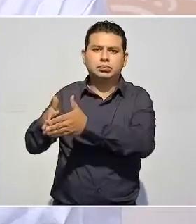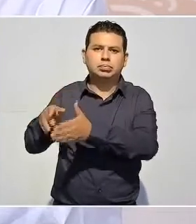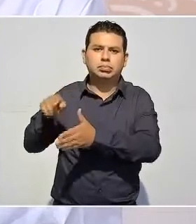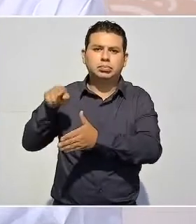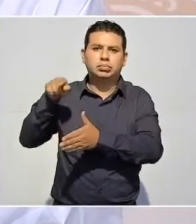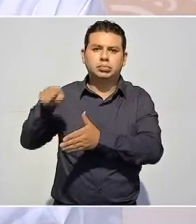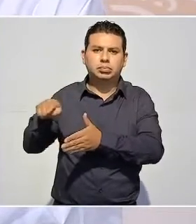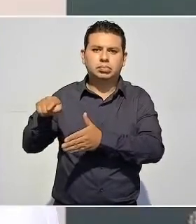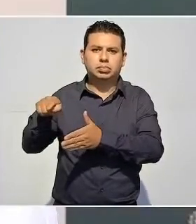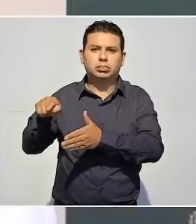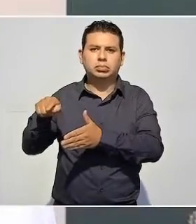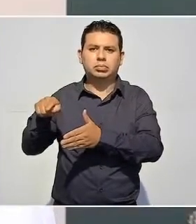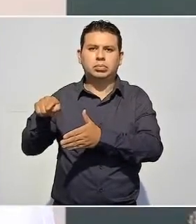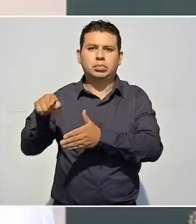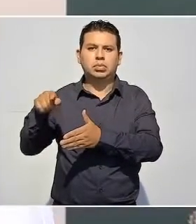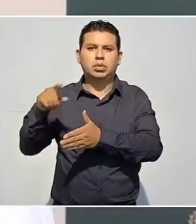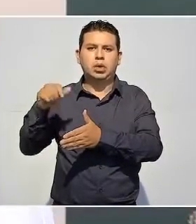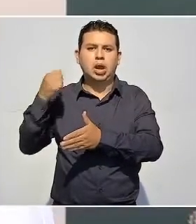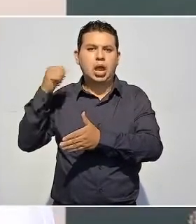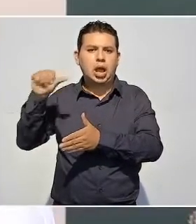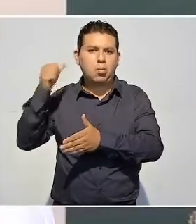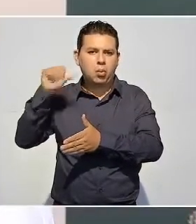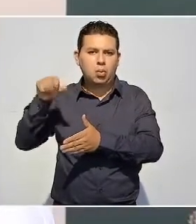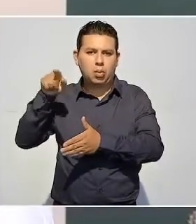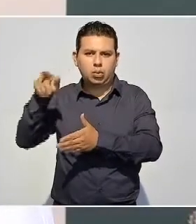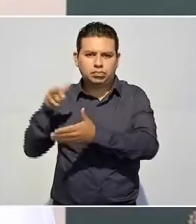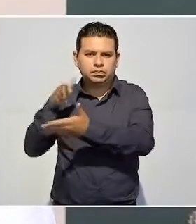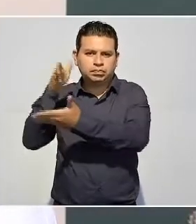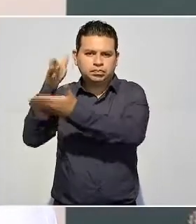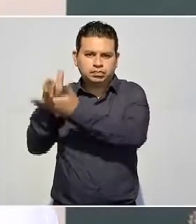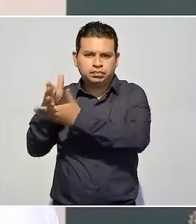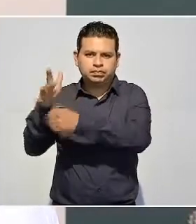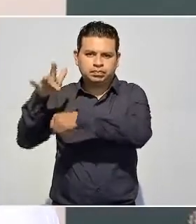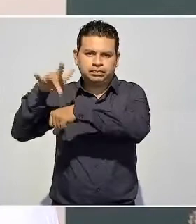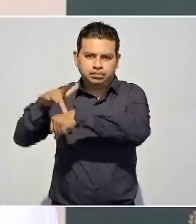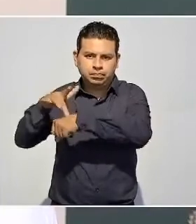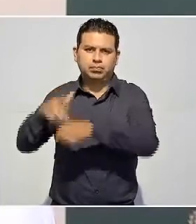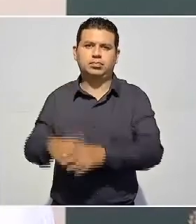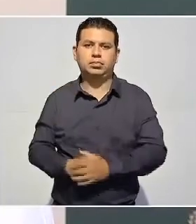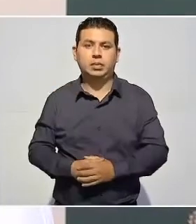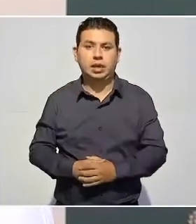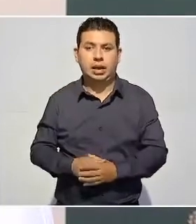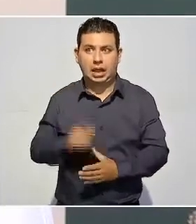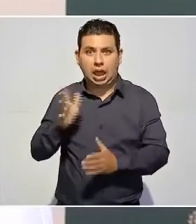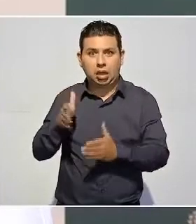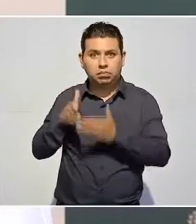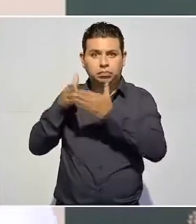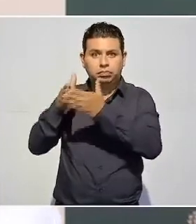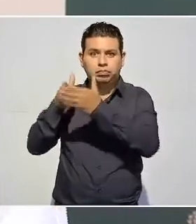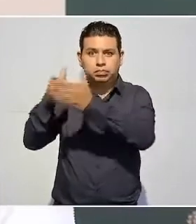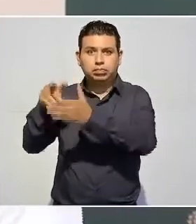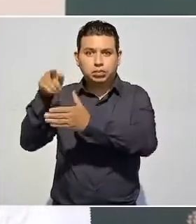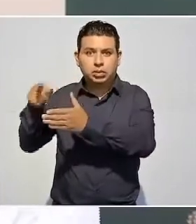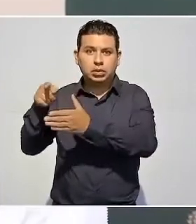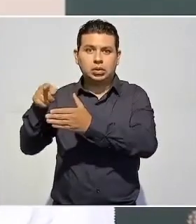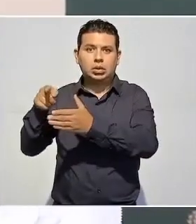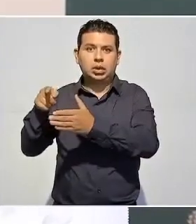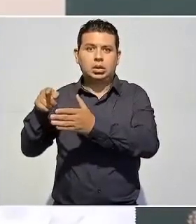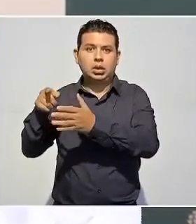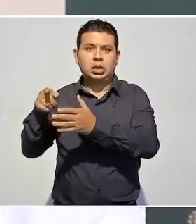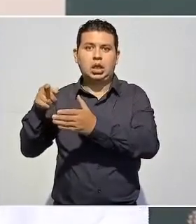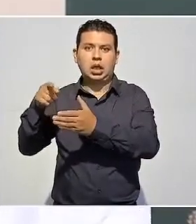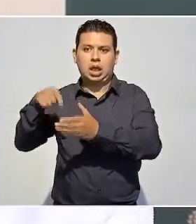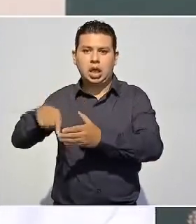hacia Acapulco. Y sí, para entonces ya había sido gobernador